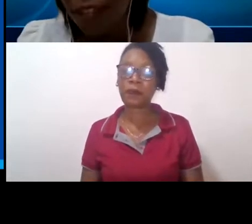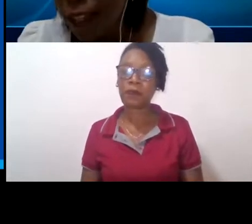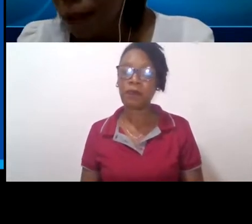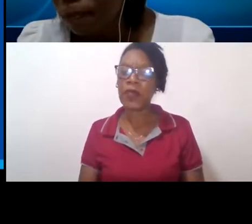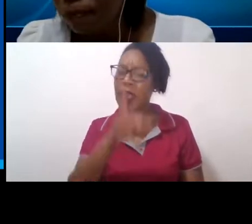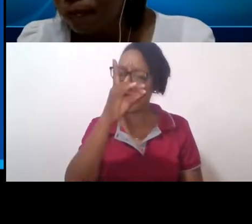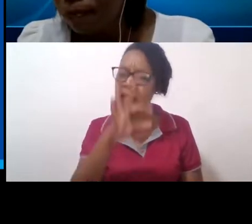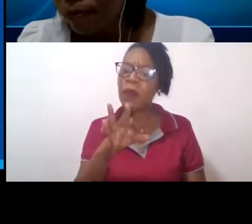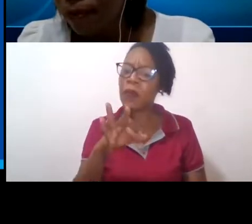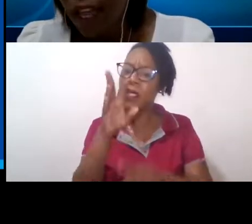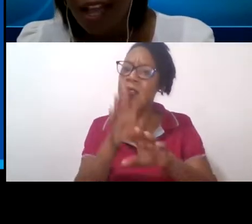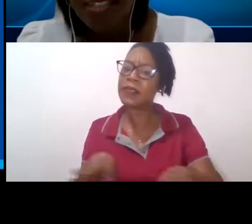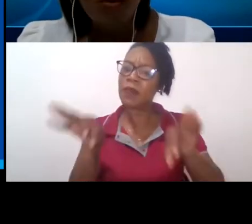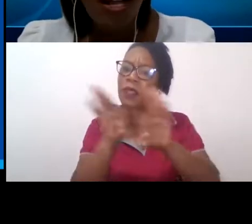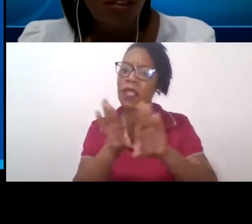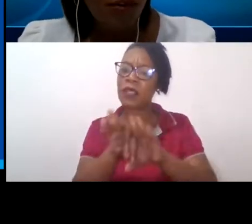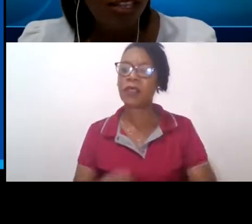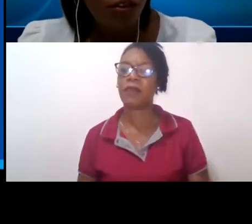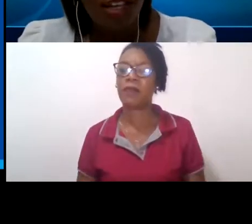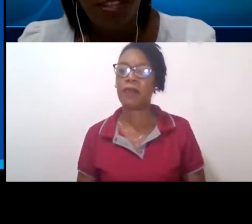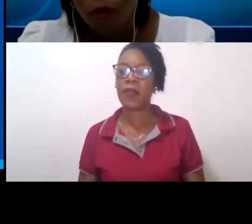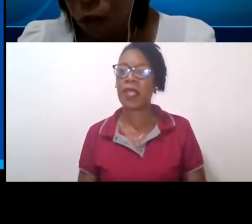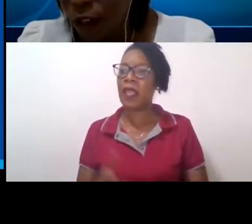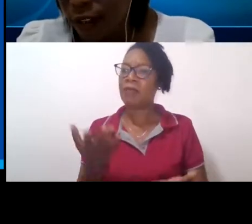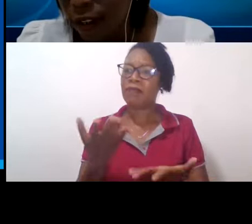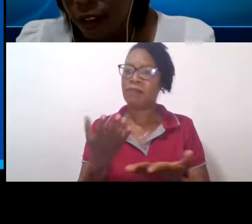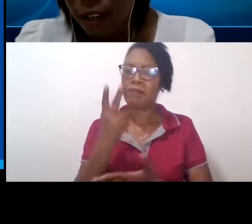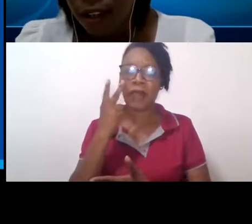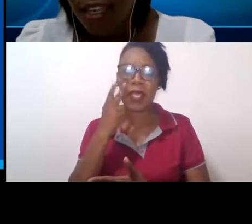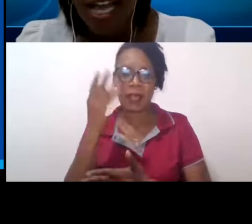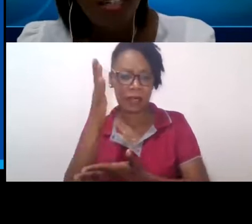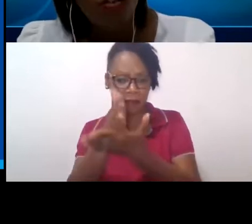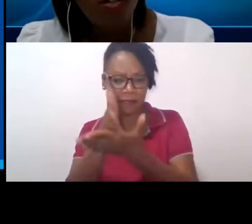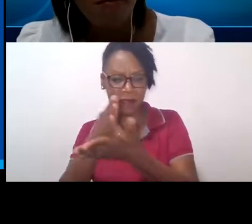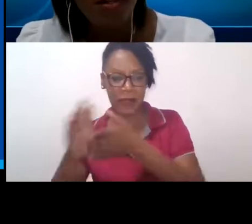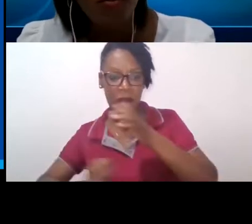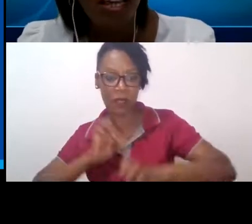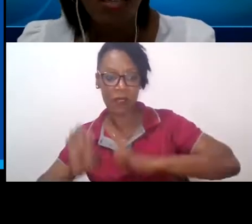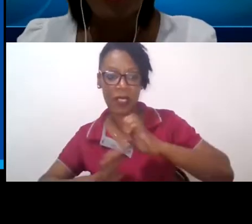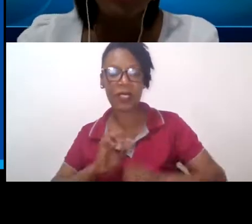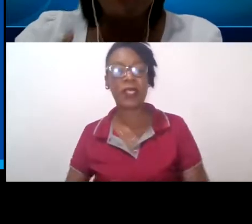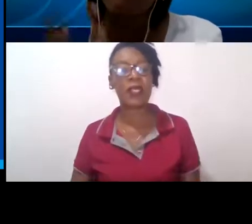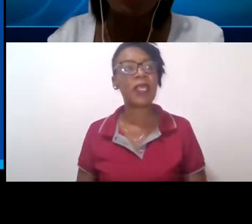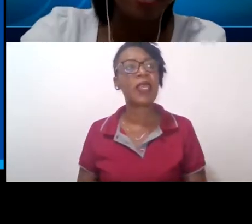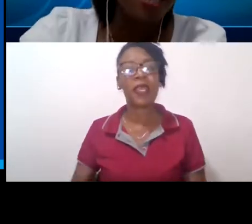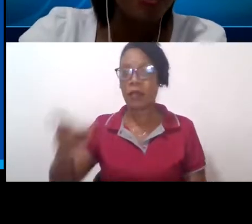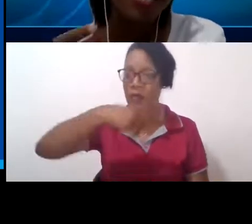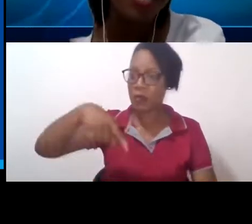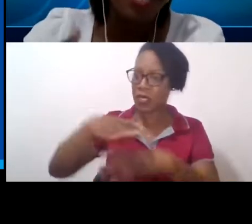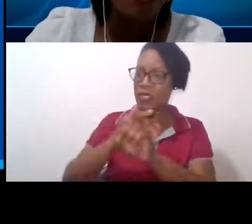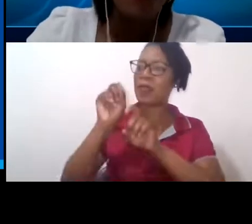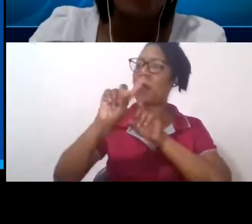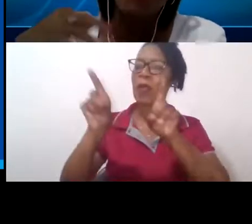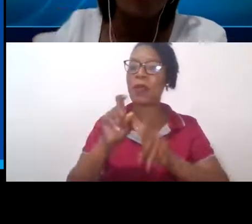que es importante hacer un alto en esto de las emociones y hacernos una pregunta. Y ustedes saben que me encanta que